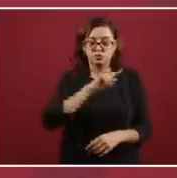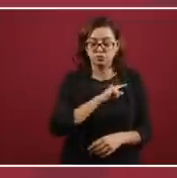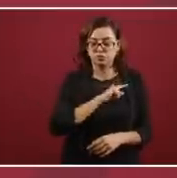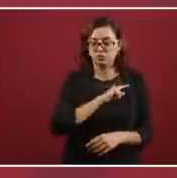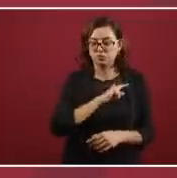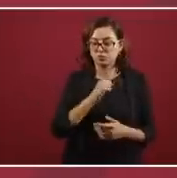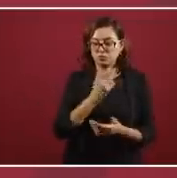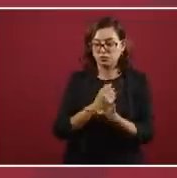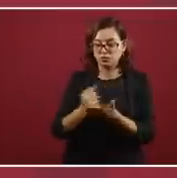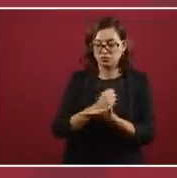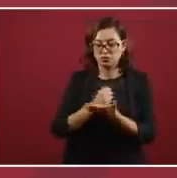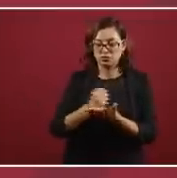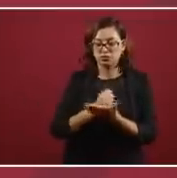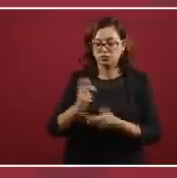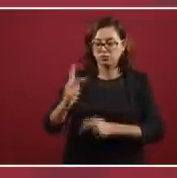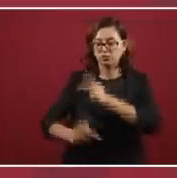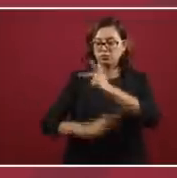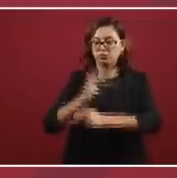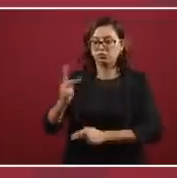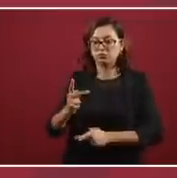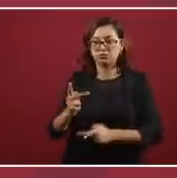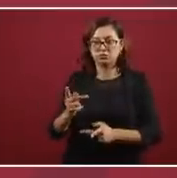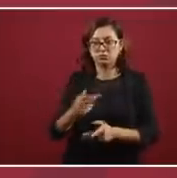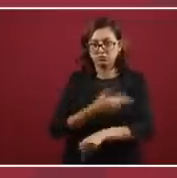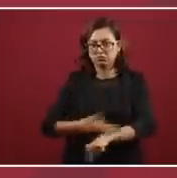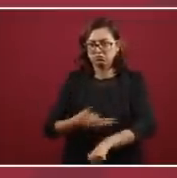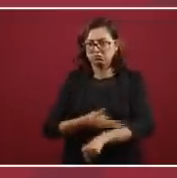porque el pueblo de México